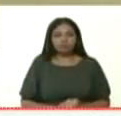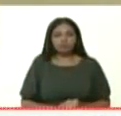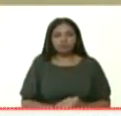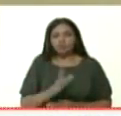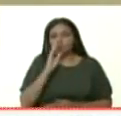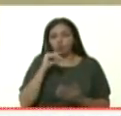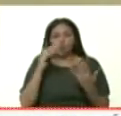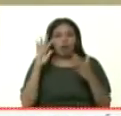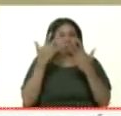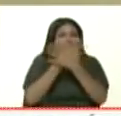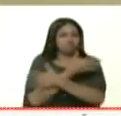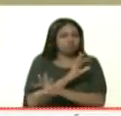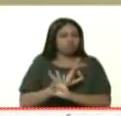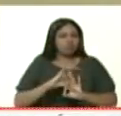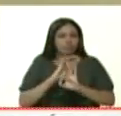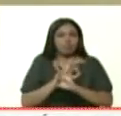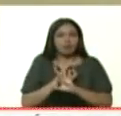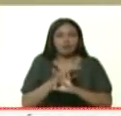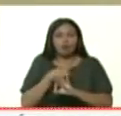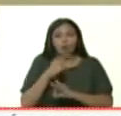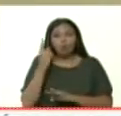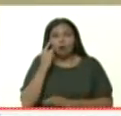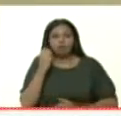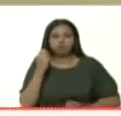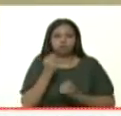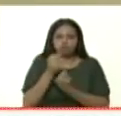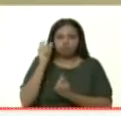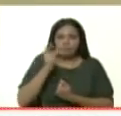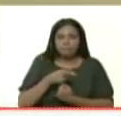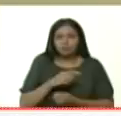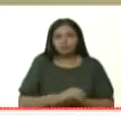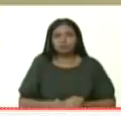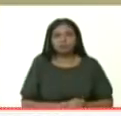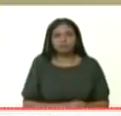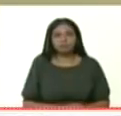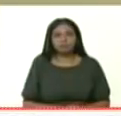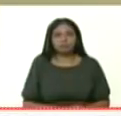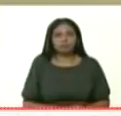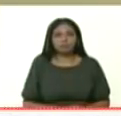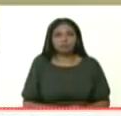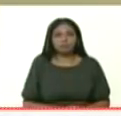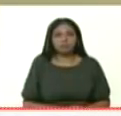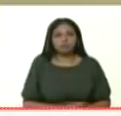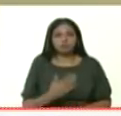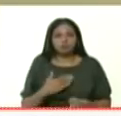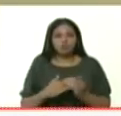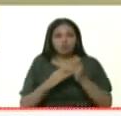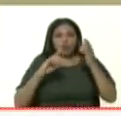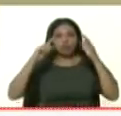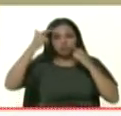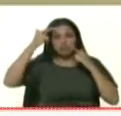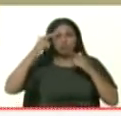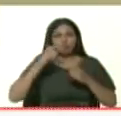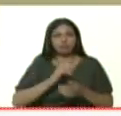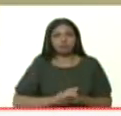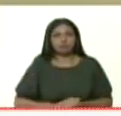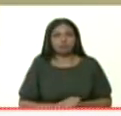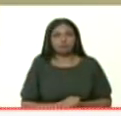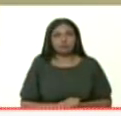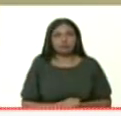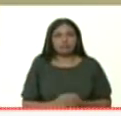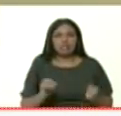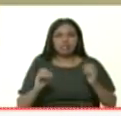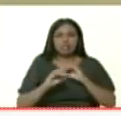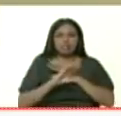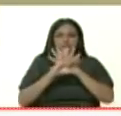dudas. Y las mujeres nos tienen que ayudar. Fue el comandante Hugo Chávez, bien